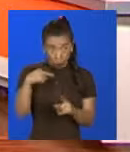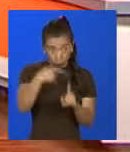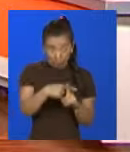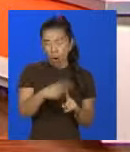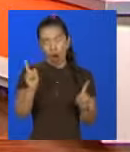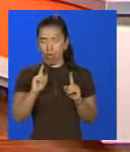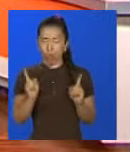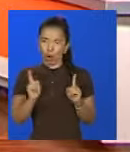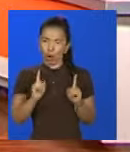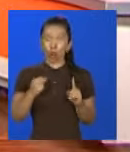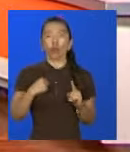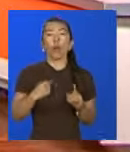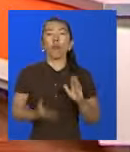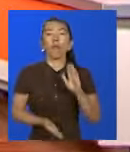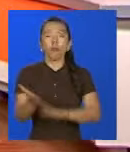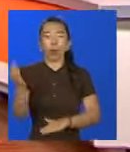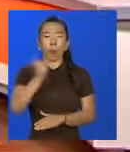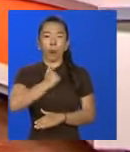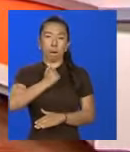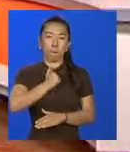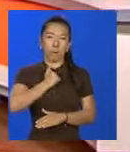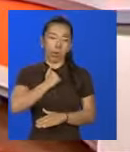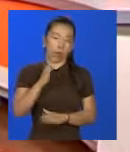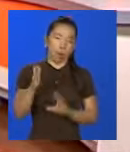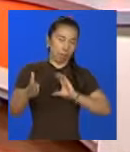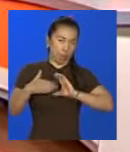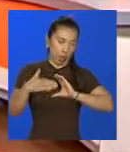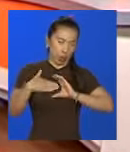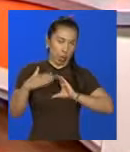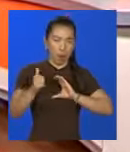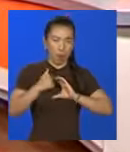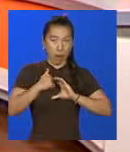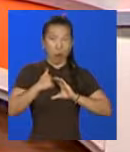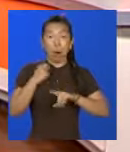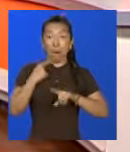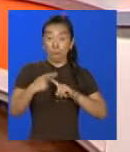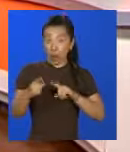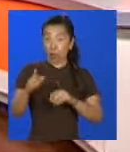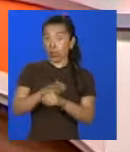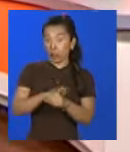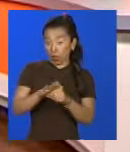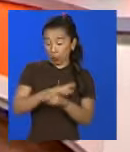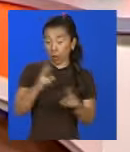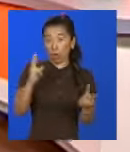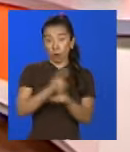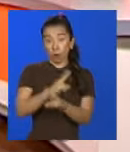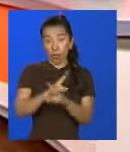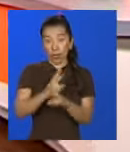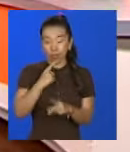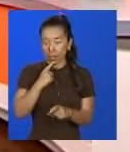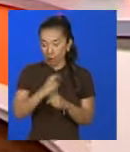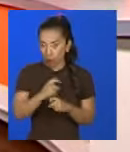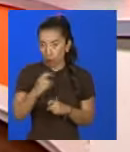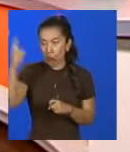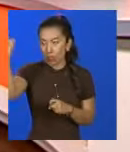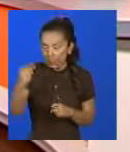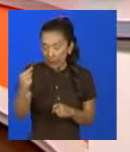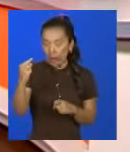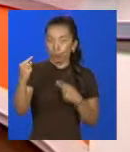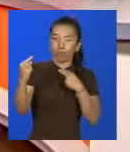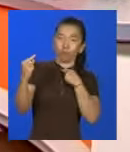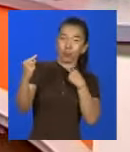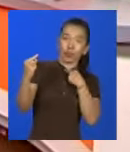una cosa, yo me fui por voluntad, por razones personales, pero a mí la situación de violencia siempre me impidió tomar la decisión de volver. No es un exilio, pero es